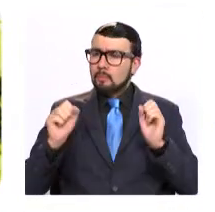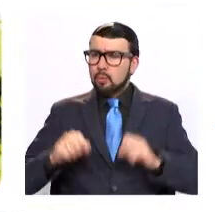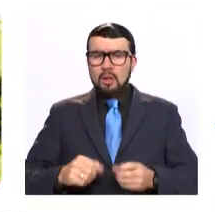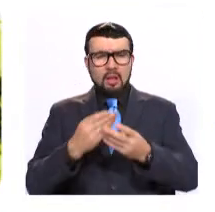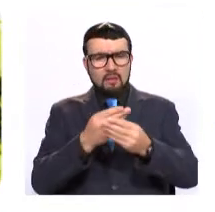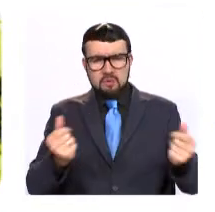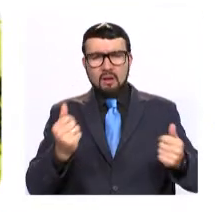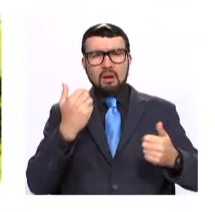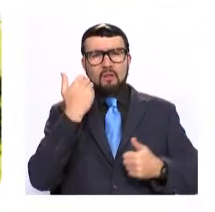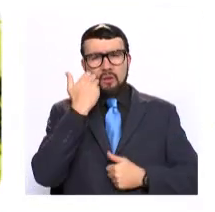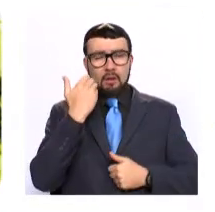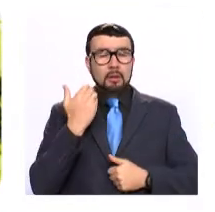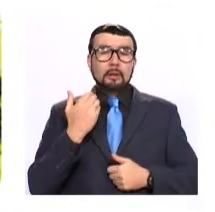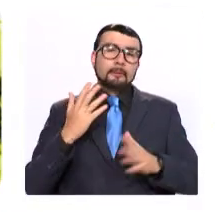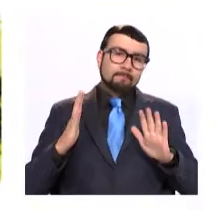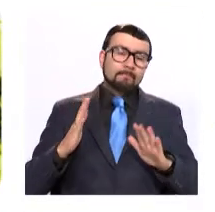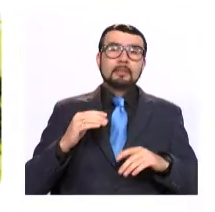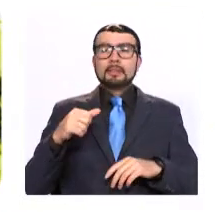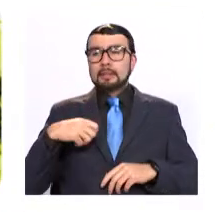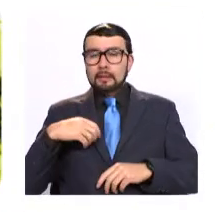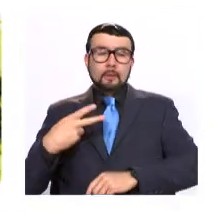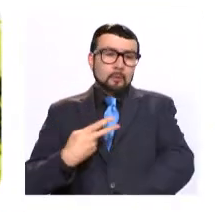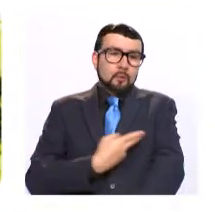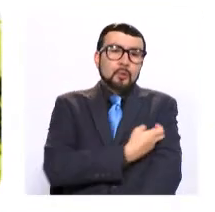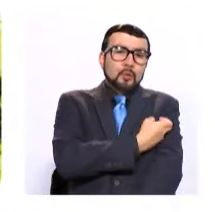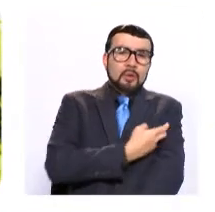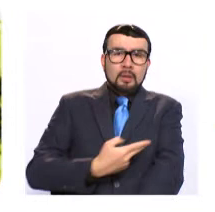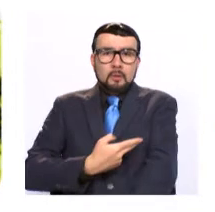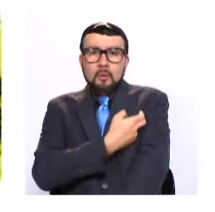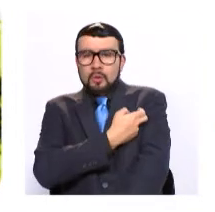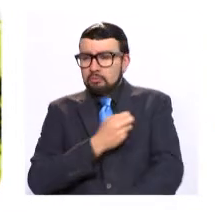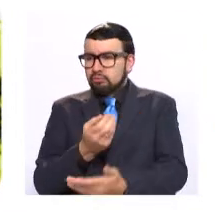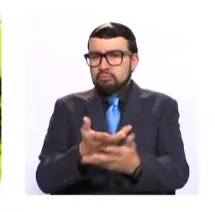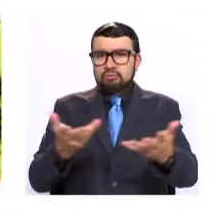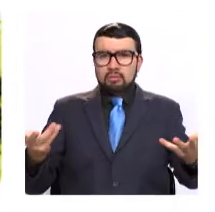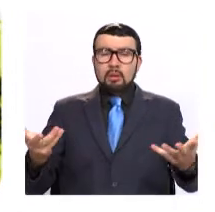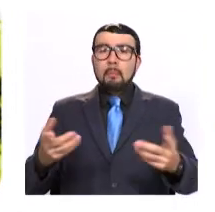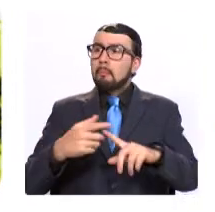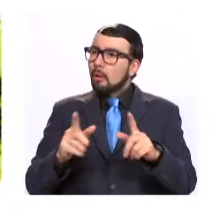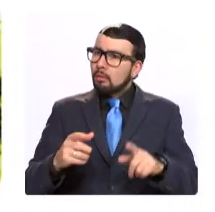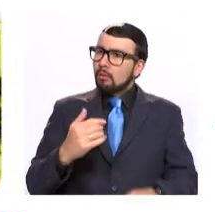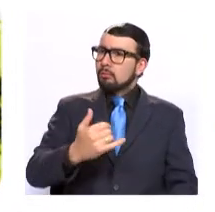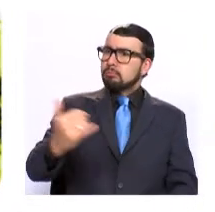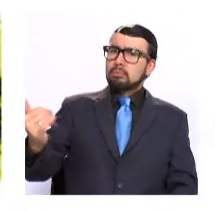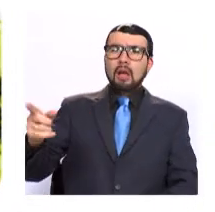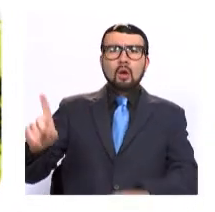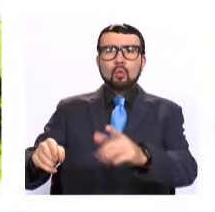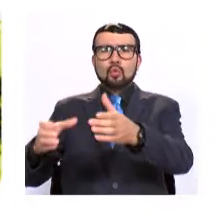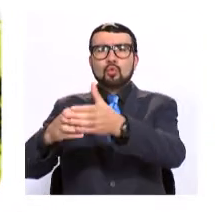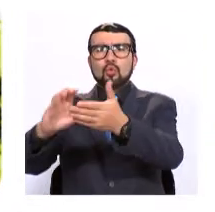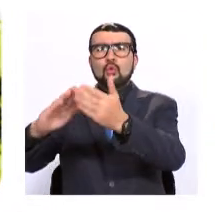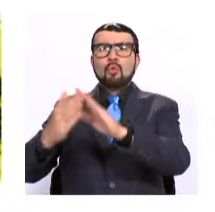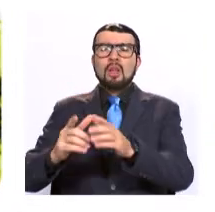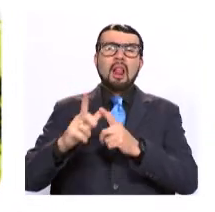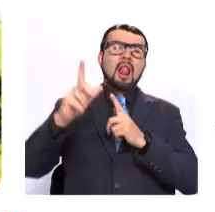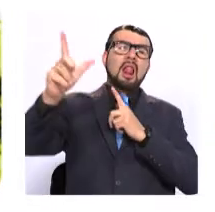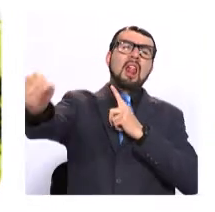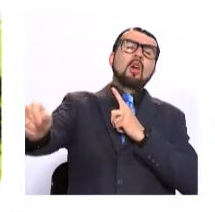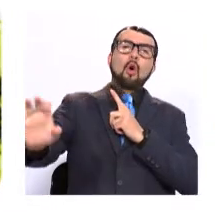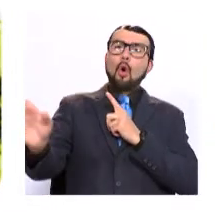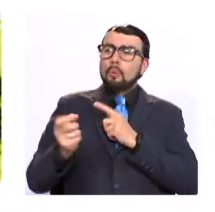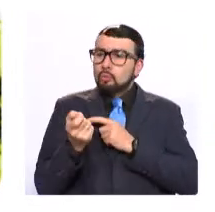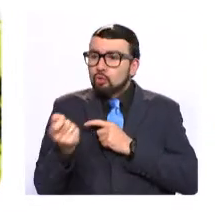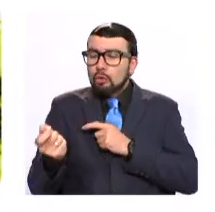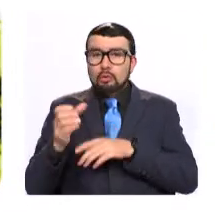enfermedades. A pesar de que tenemos disponibilidad de vacunas, nosotros aún encontramos en grupos de población aún retirados o cercanos a la